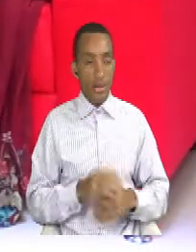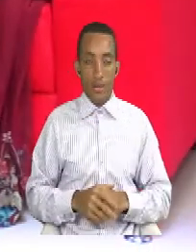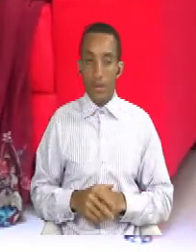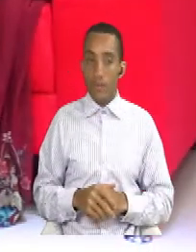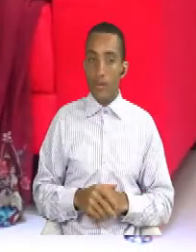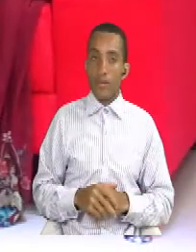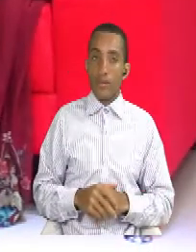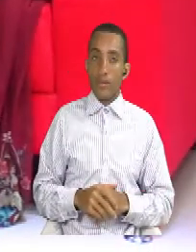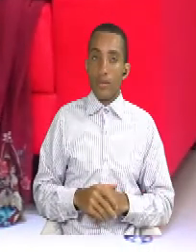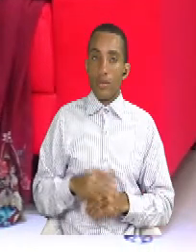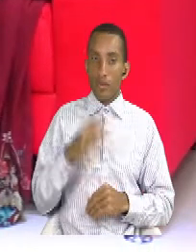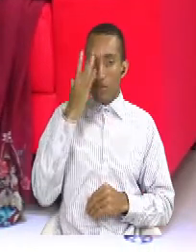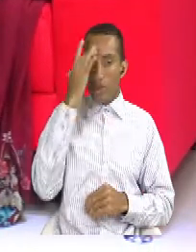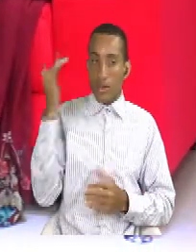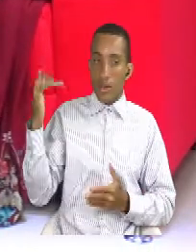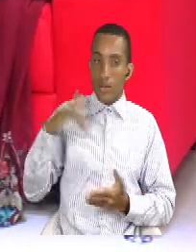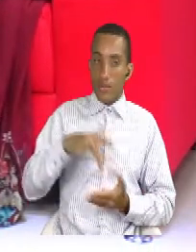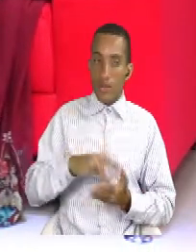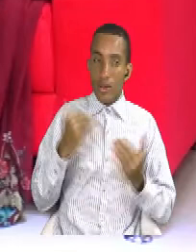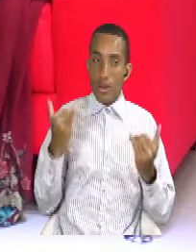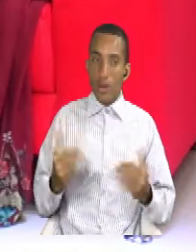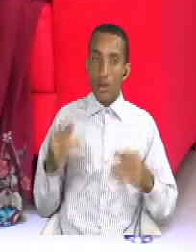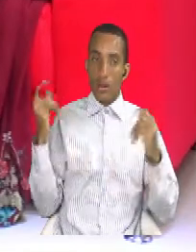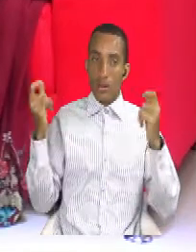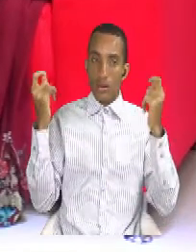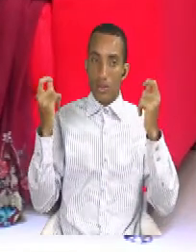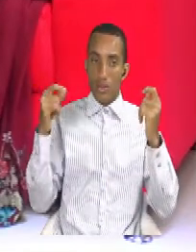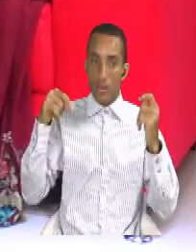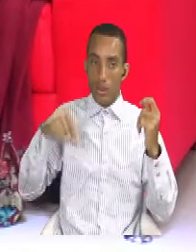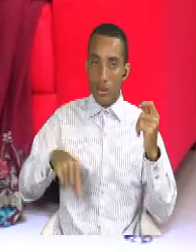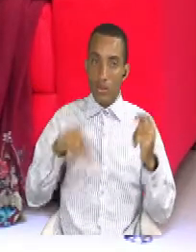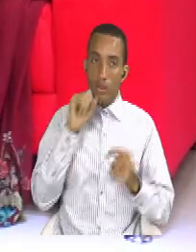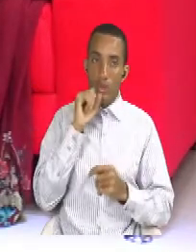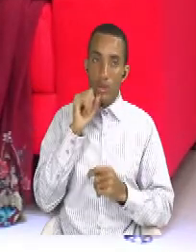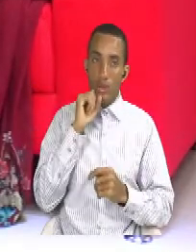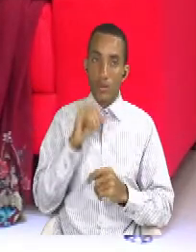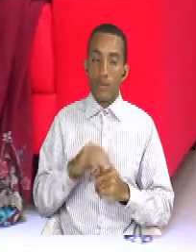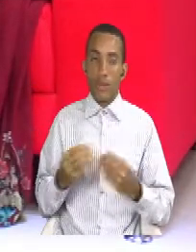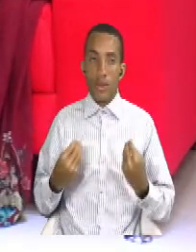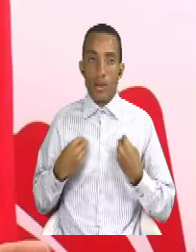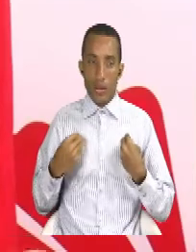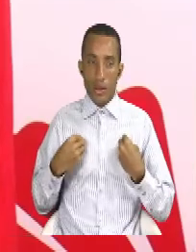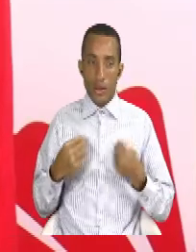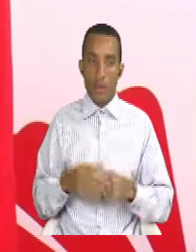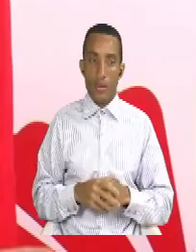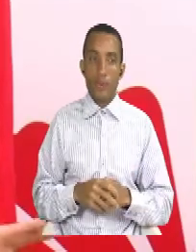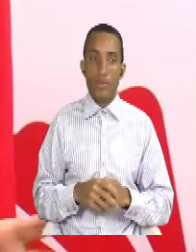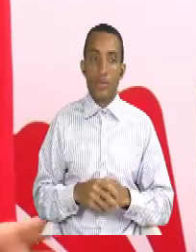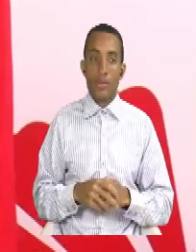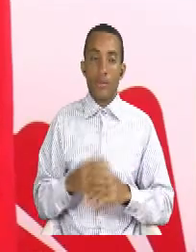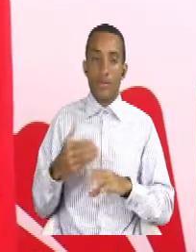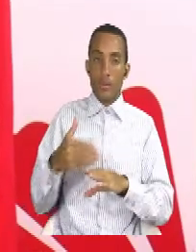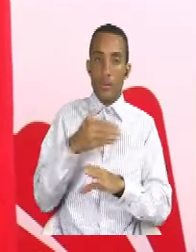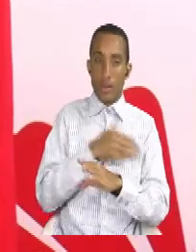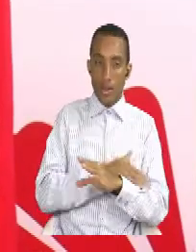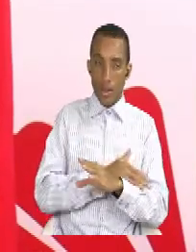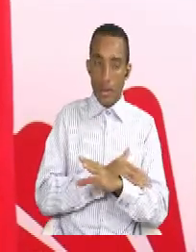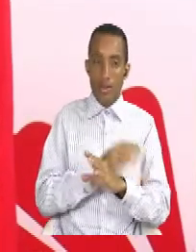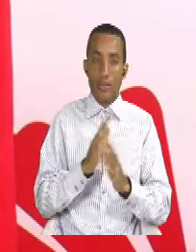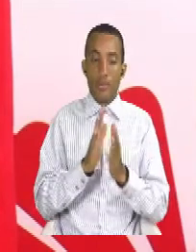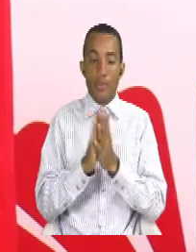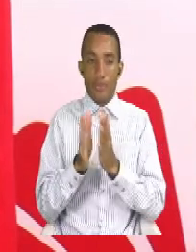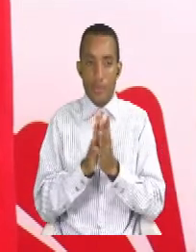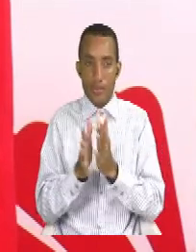porque ahorita hay una campaña en Barranca Bermeja por la vida. Pero antes de hablar de esta campaña en la que ellos